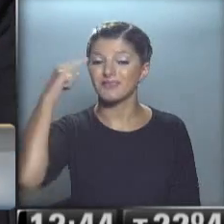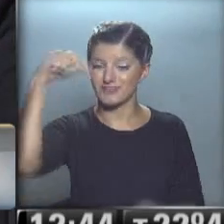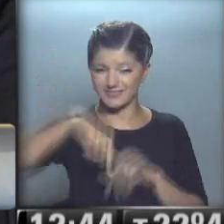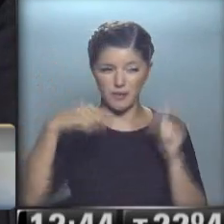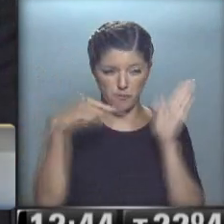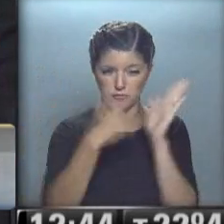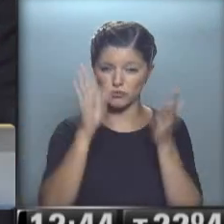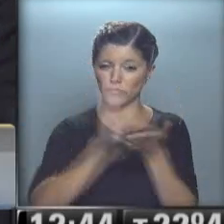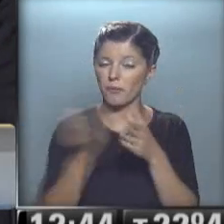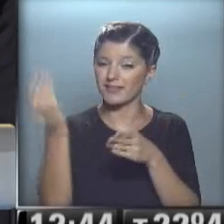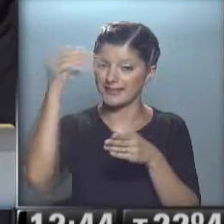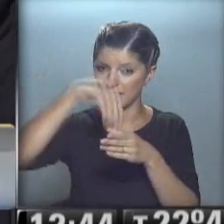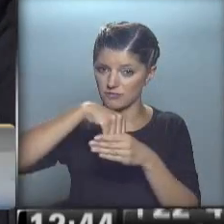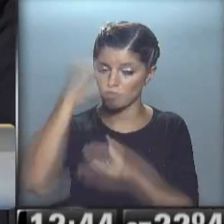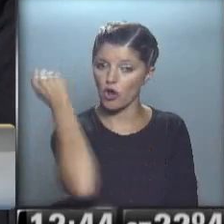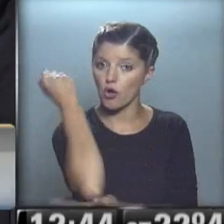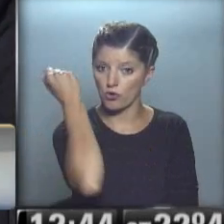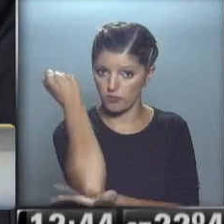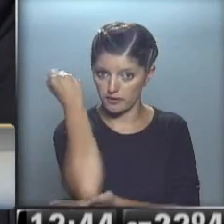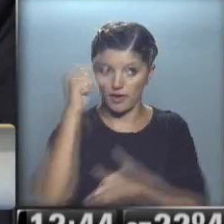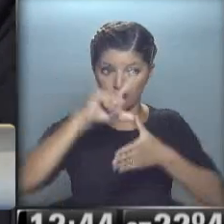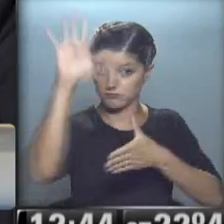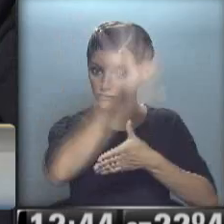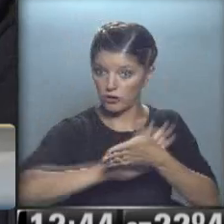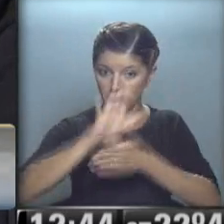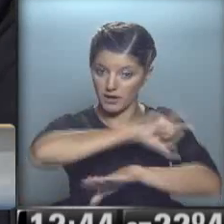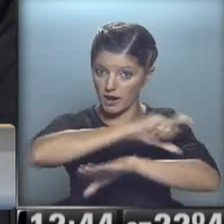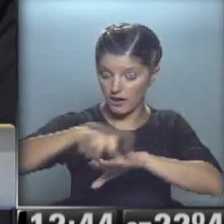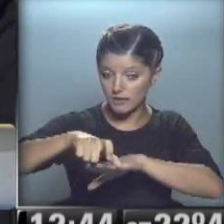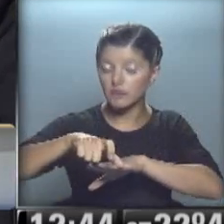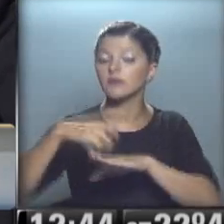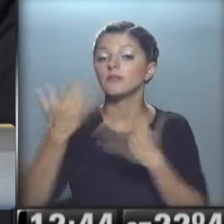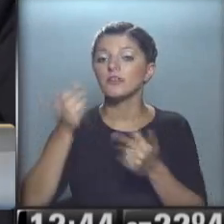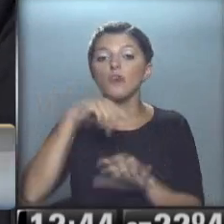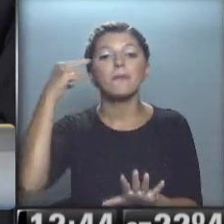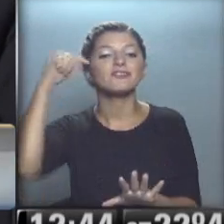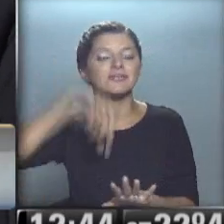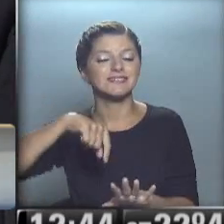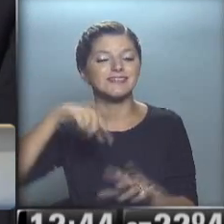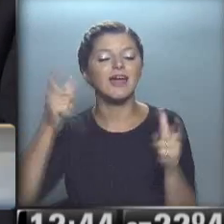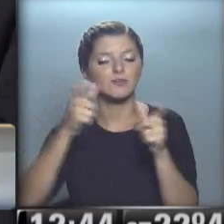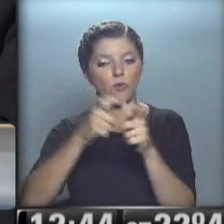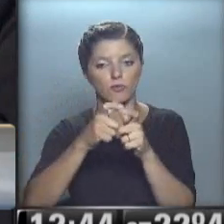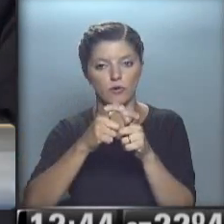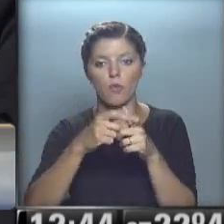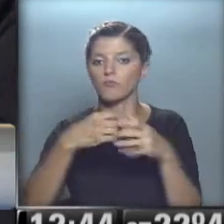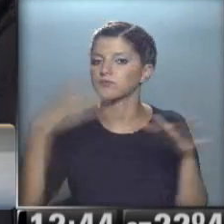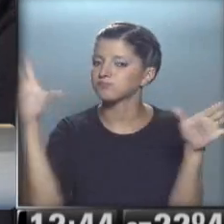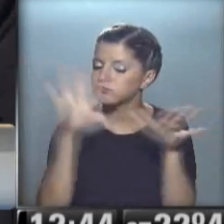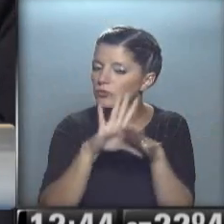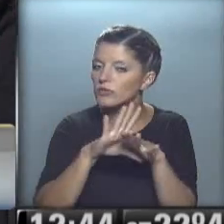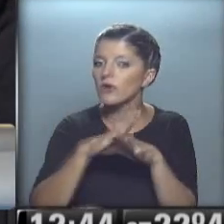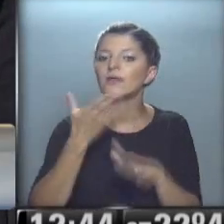la integración económica regional en esta en este encuentro de la selac tuvo la particularidad que se se discutió